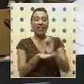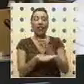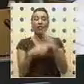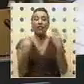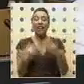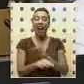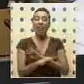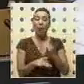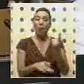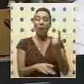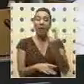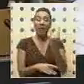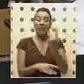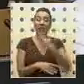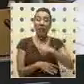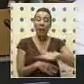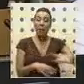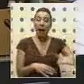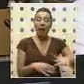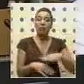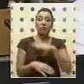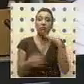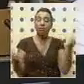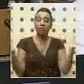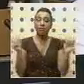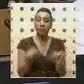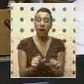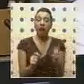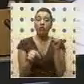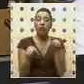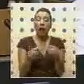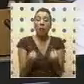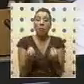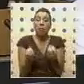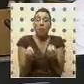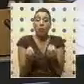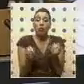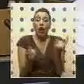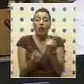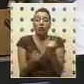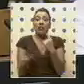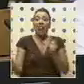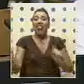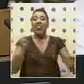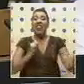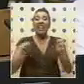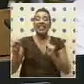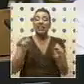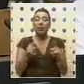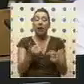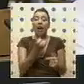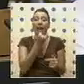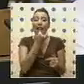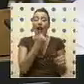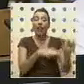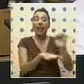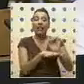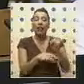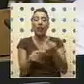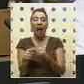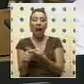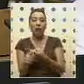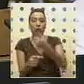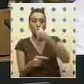y vemos cómo hoy día miles de estudiantes y sus familias se ven desesperanzados frente a esta negligencia del Estado y a este abuso de los